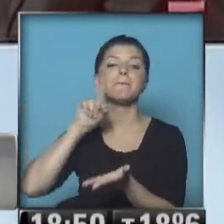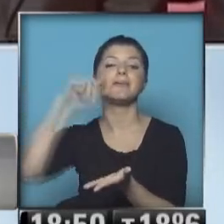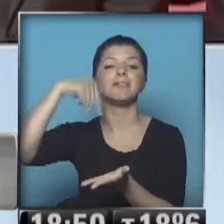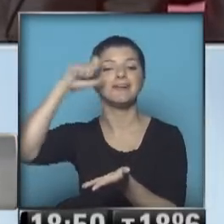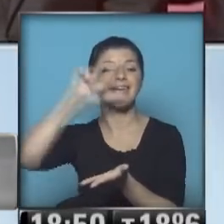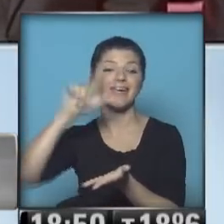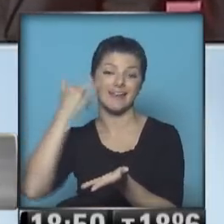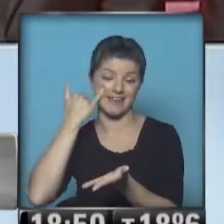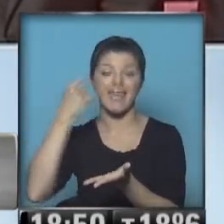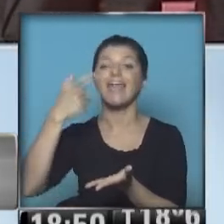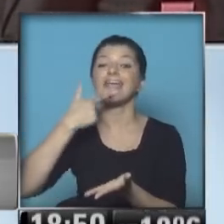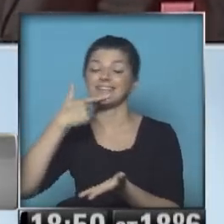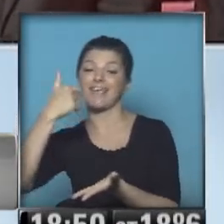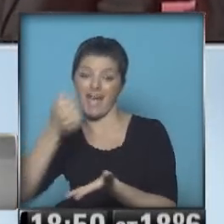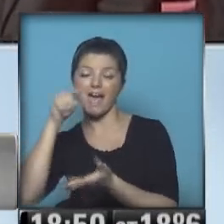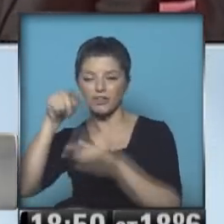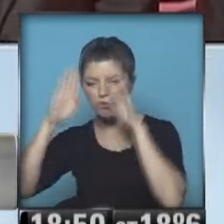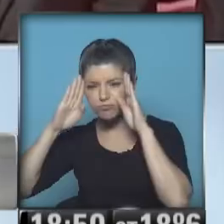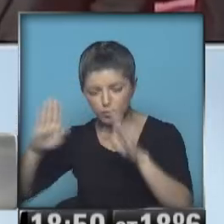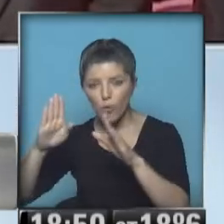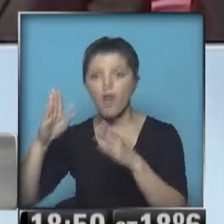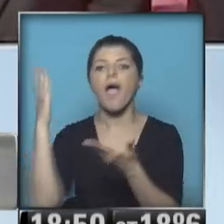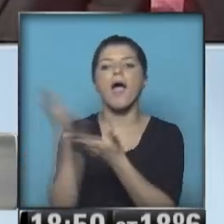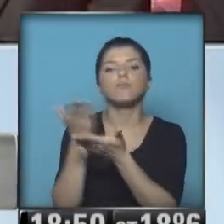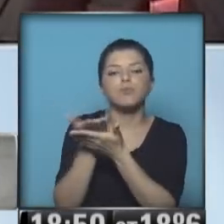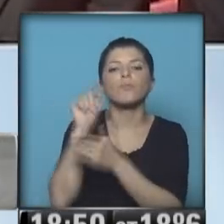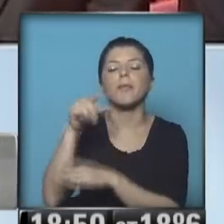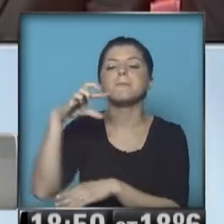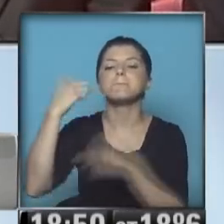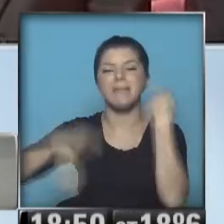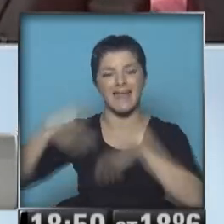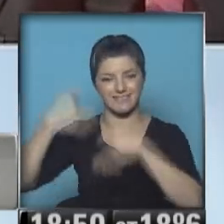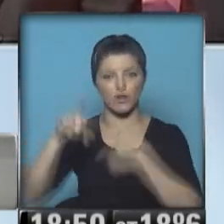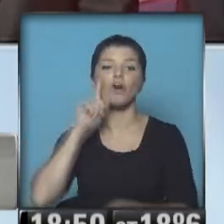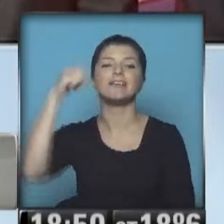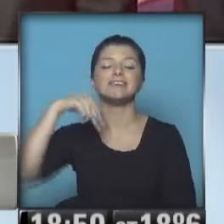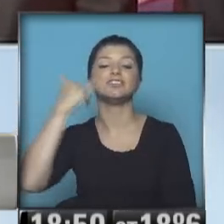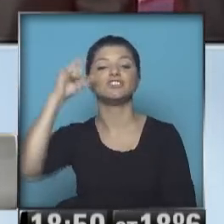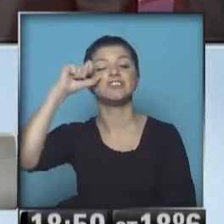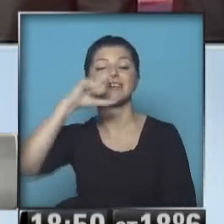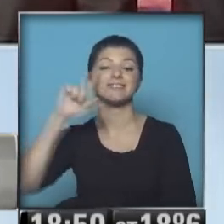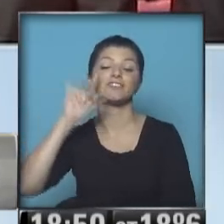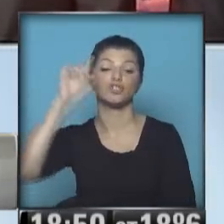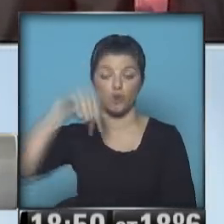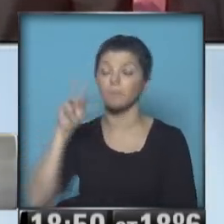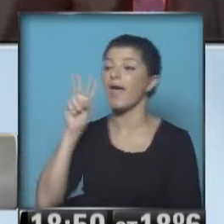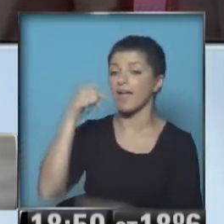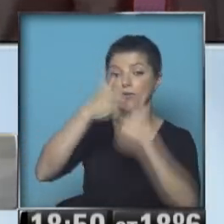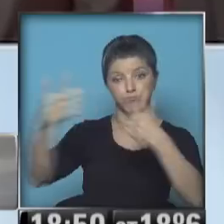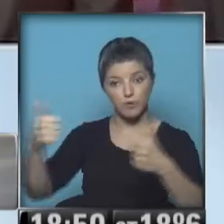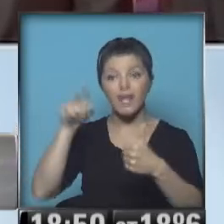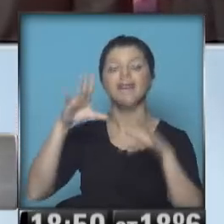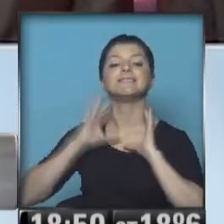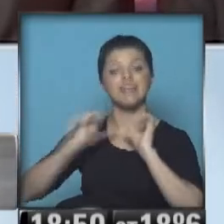empresa familiar dedicada a la inyección de plásticos. Así se encuentran presentes el secretario de Transporte, Alejandro Ramos, el director de Industria,